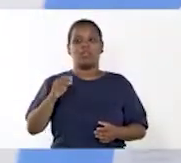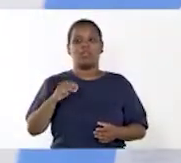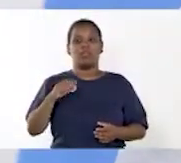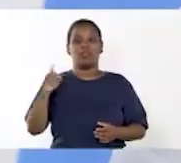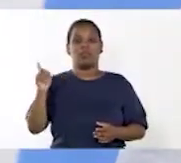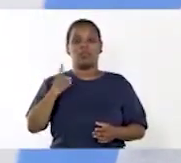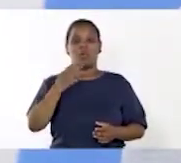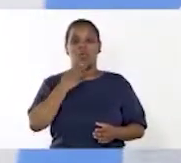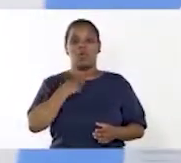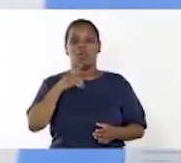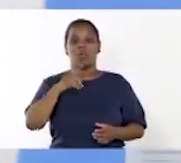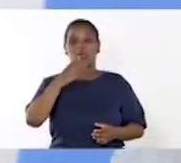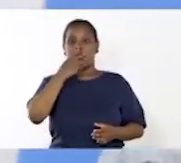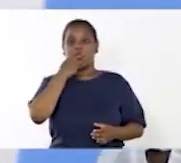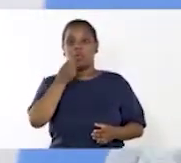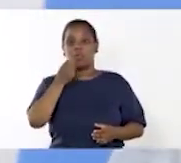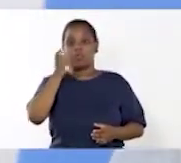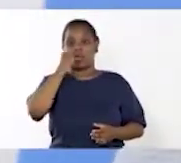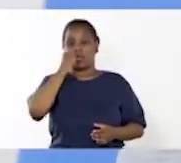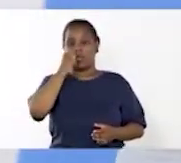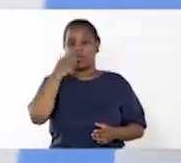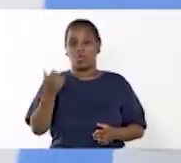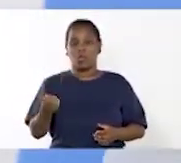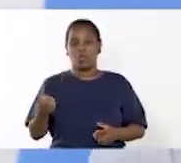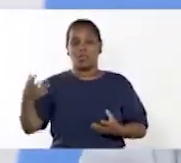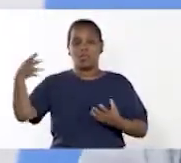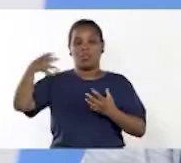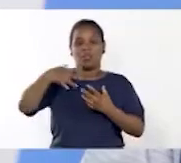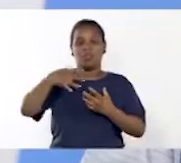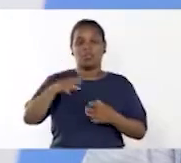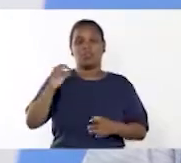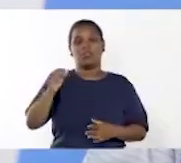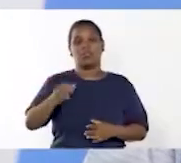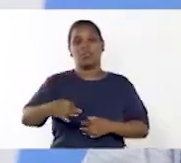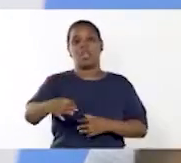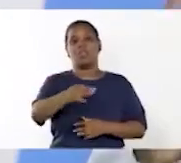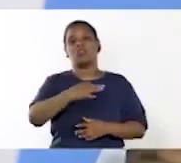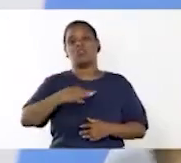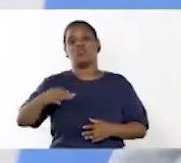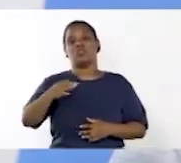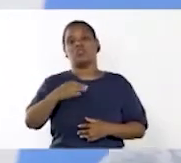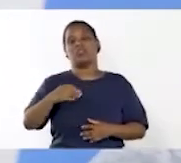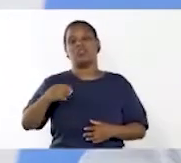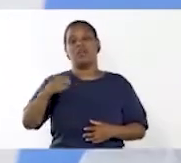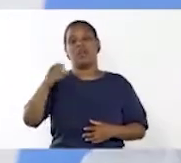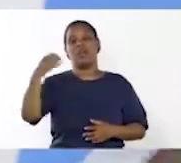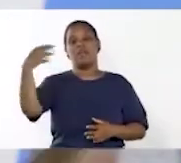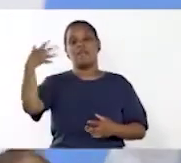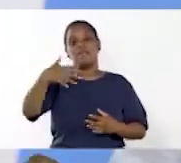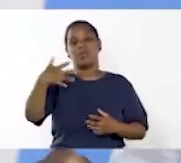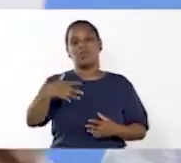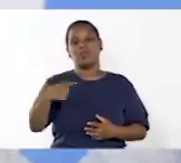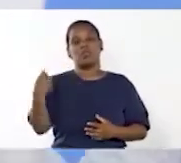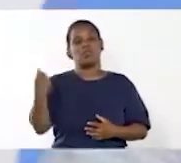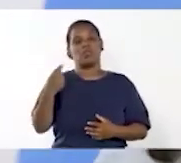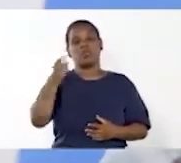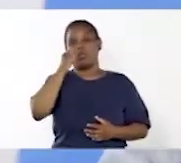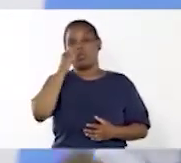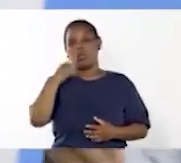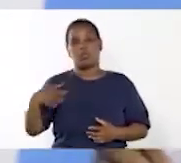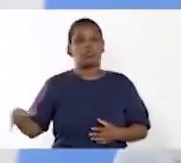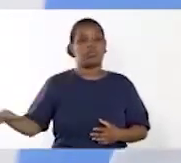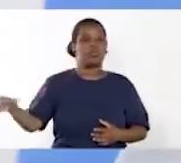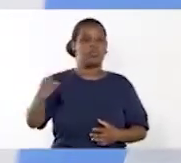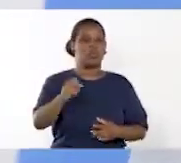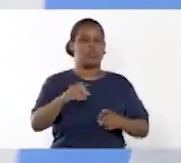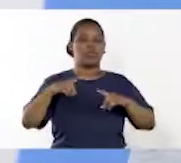no nos gusta decir el hombre influyendo, decimos la sociedad influyendo. Bien, porque es el hombre y no es solo el hombre, es la sociedad, todo lo que está